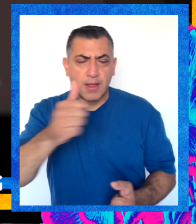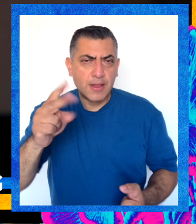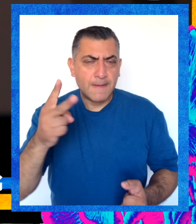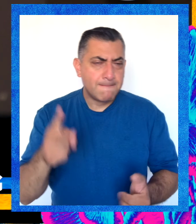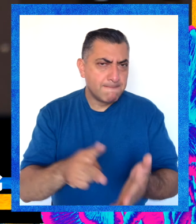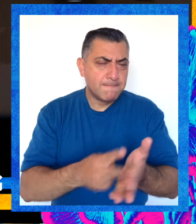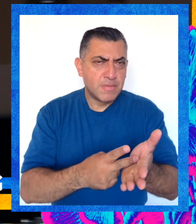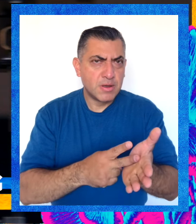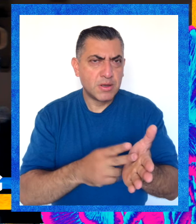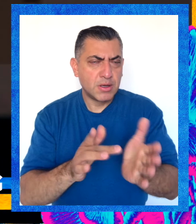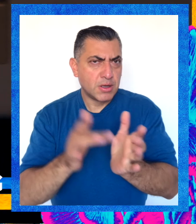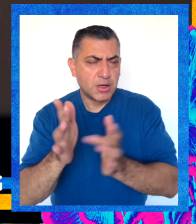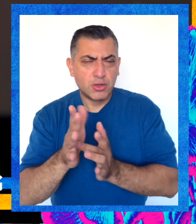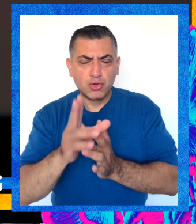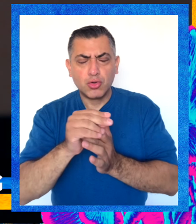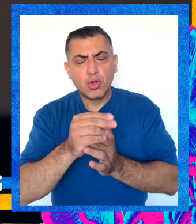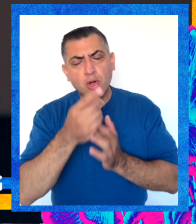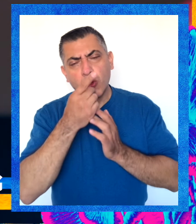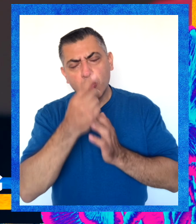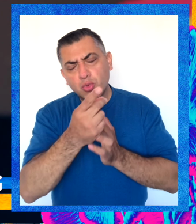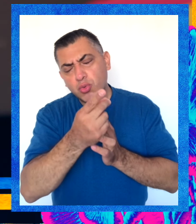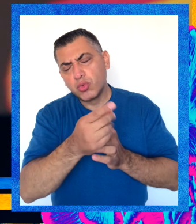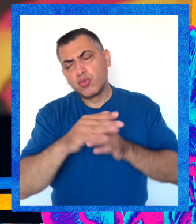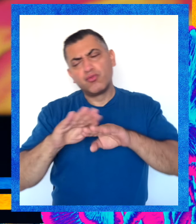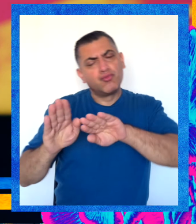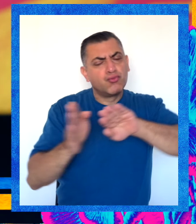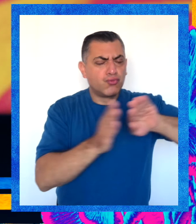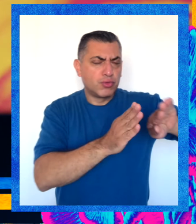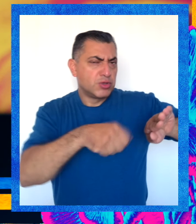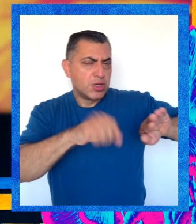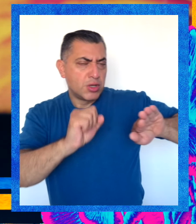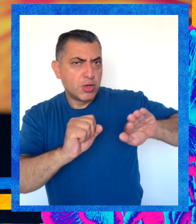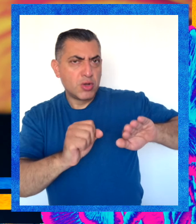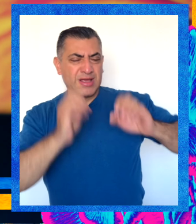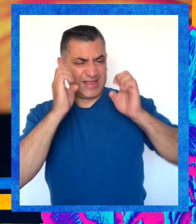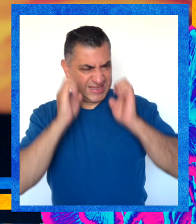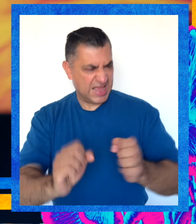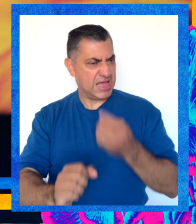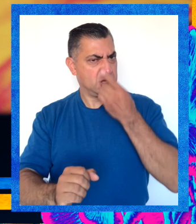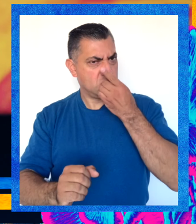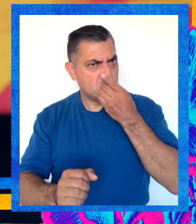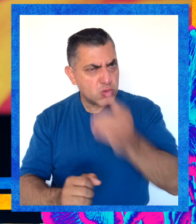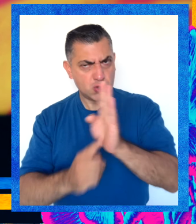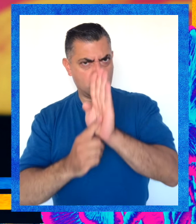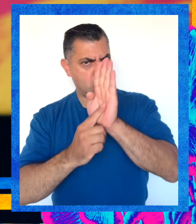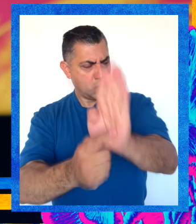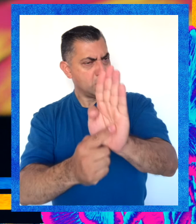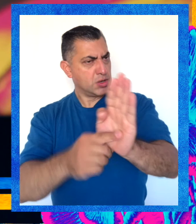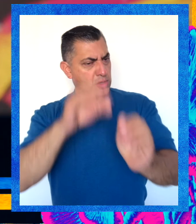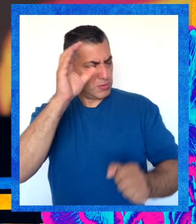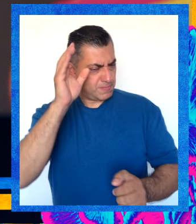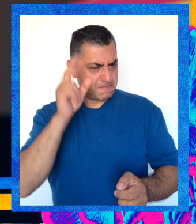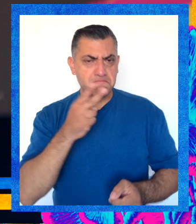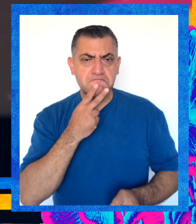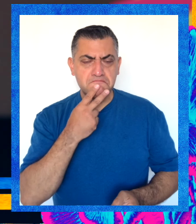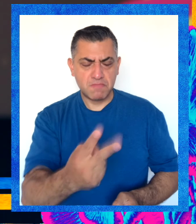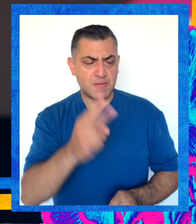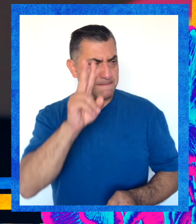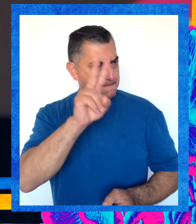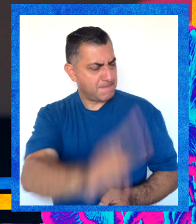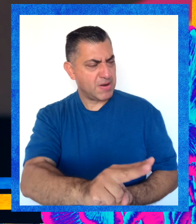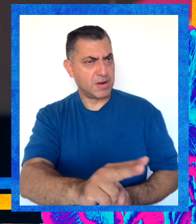declaraciones no son frases aisladas que vinieron a la mente de jesús sino él está dando una perspectiva correcta de quién